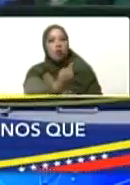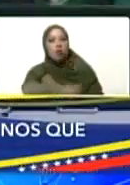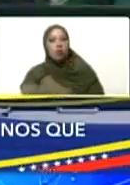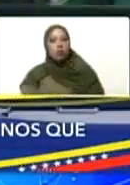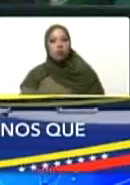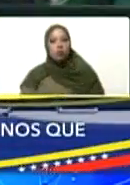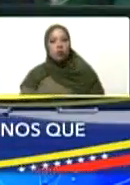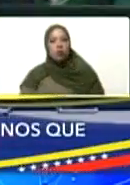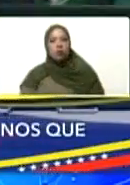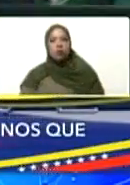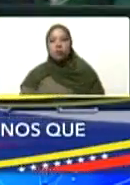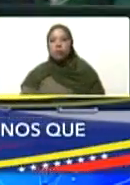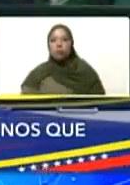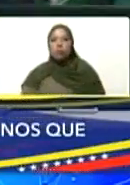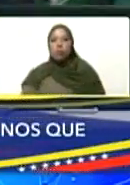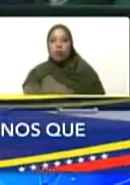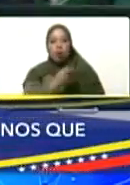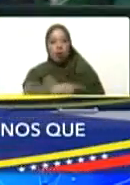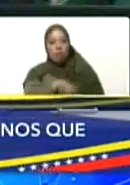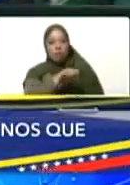Lo dijeron frente al Imperio Español